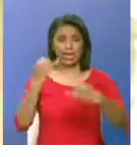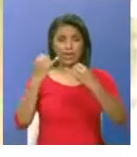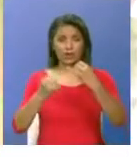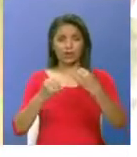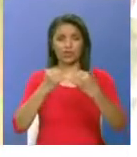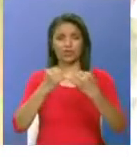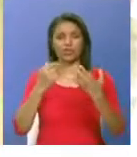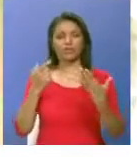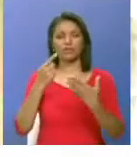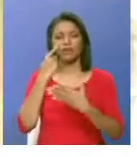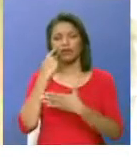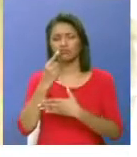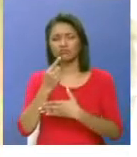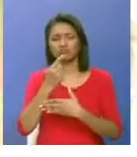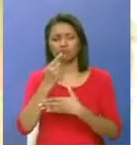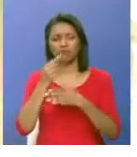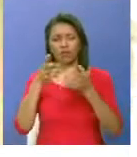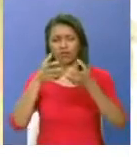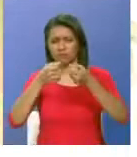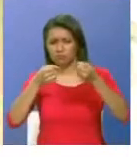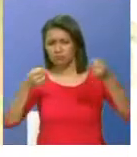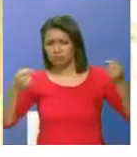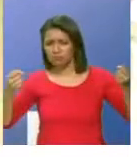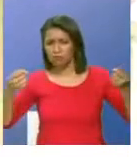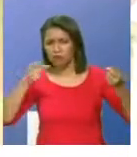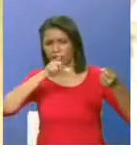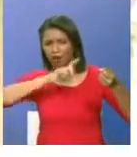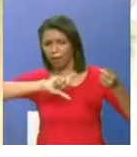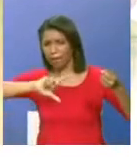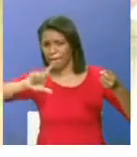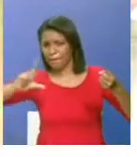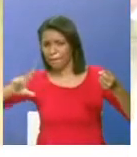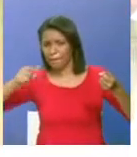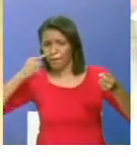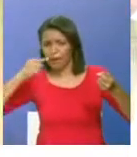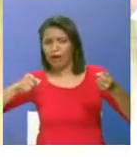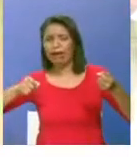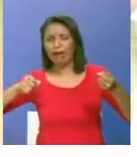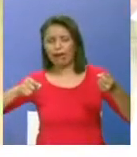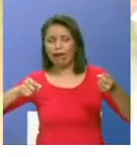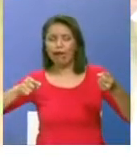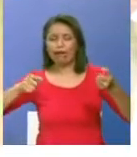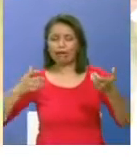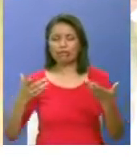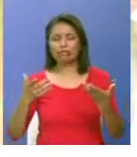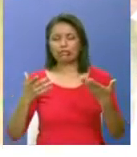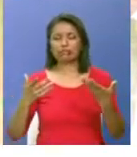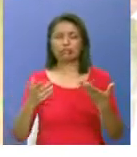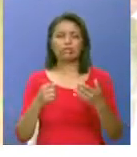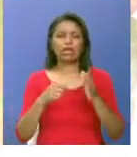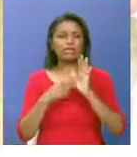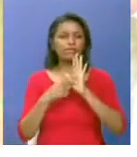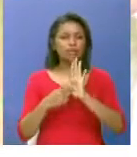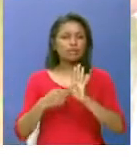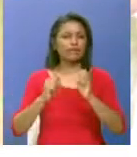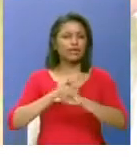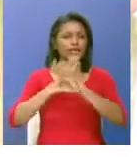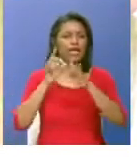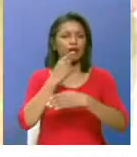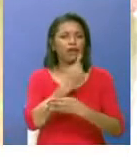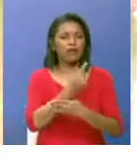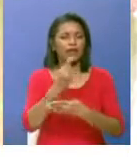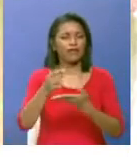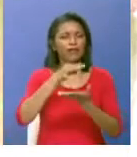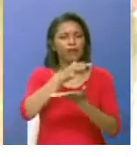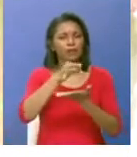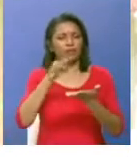cobertura boscosa 2021, nos hemos dado cuenta, y además el documento del programa también indica un diagnóstico por provincia, cuáles son las provincias